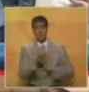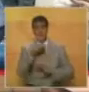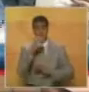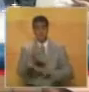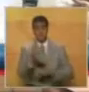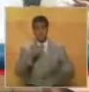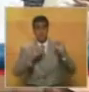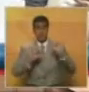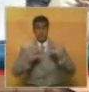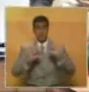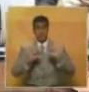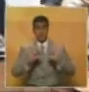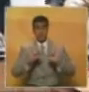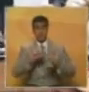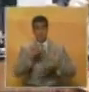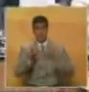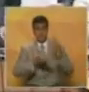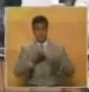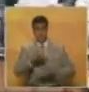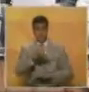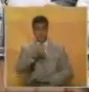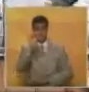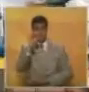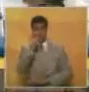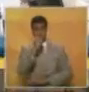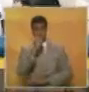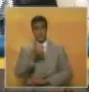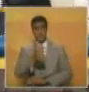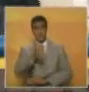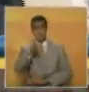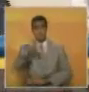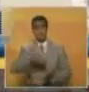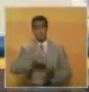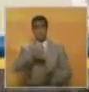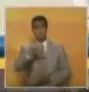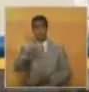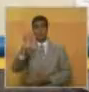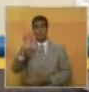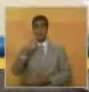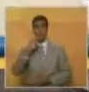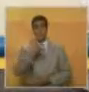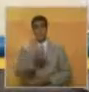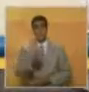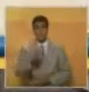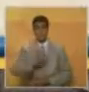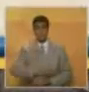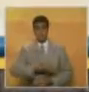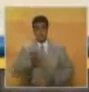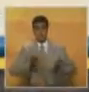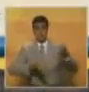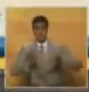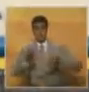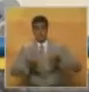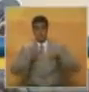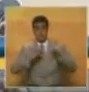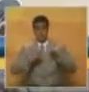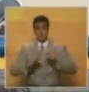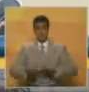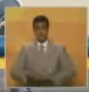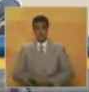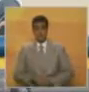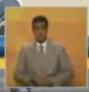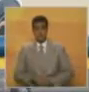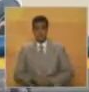criminalización de las protestas. Destacaron que en los últimos 5 años, más de 2.240 personas están siendo sometidas a juicio por manifestar. Lo